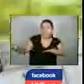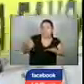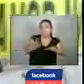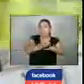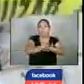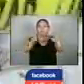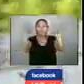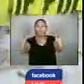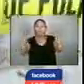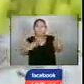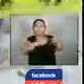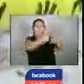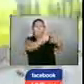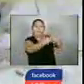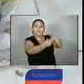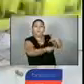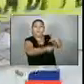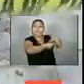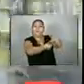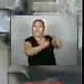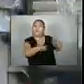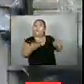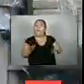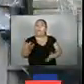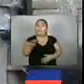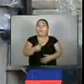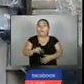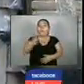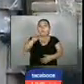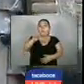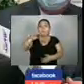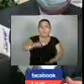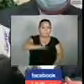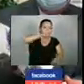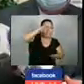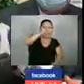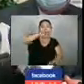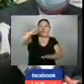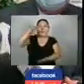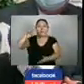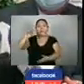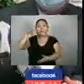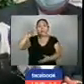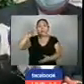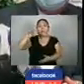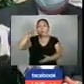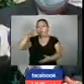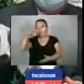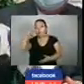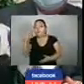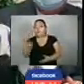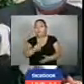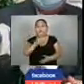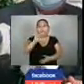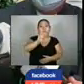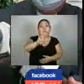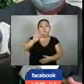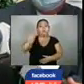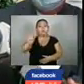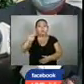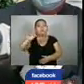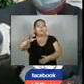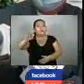del marco del Plan Control Territorial, que son más de 20 toneladas que ya se llevan, y eso en dinero son